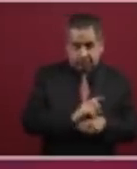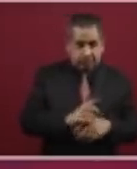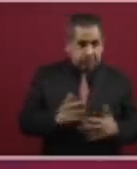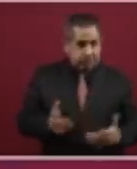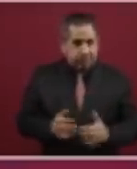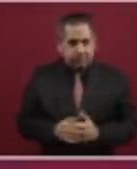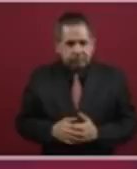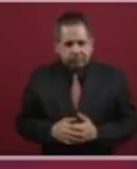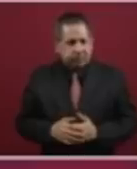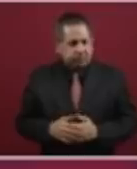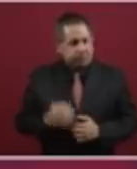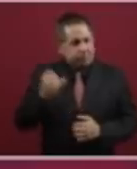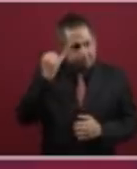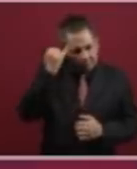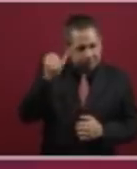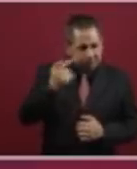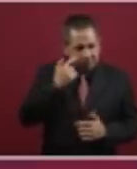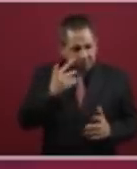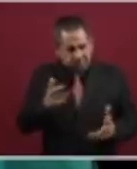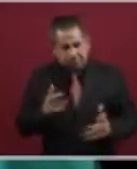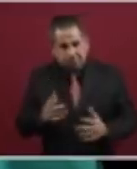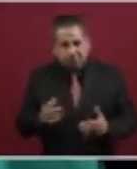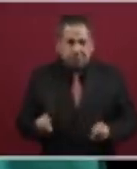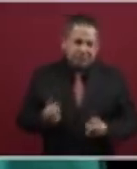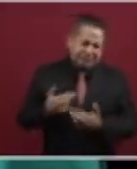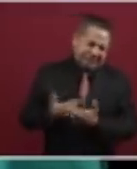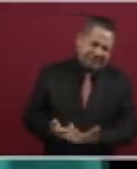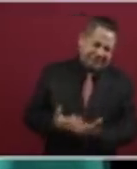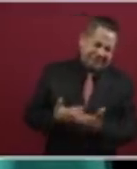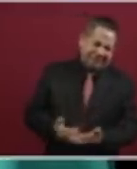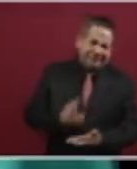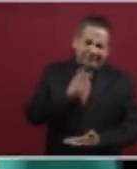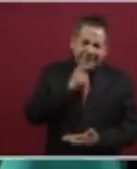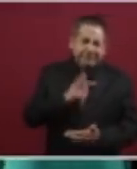Para que tengan una idea de lo que esto significa,